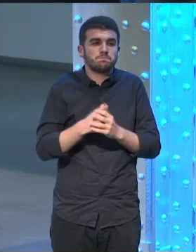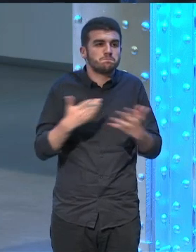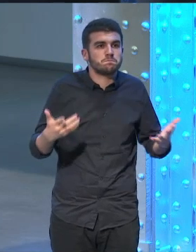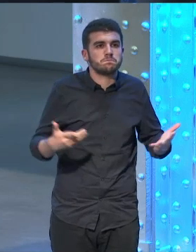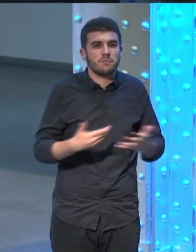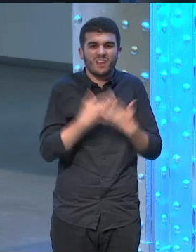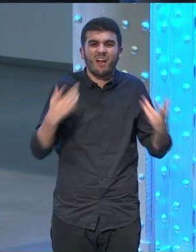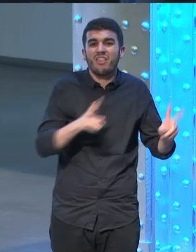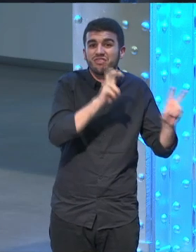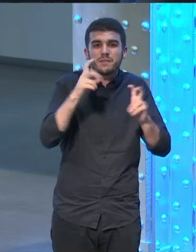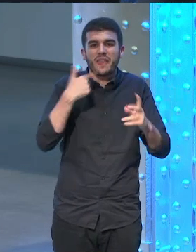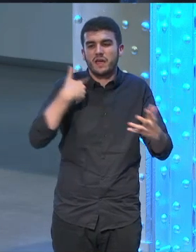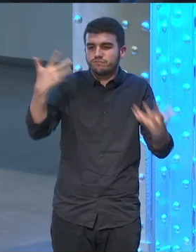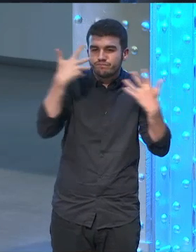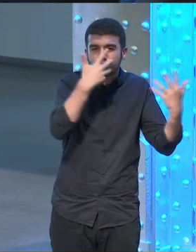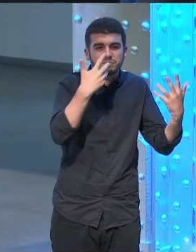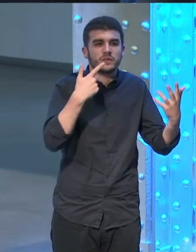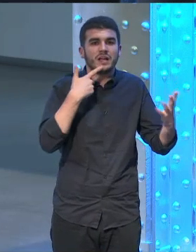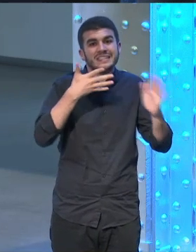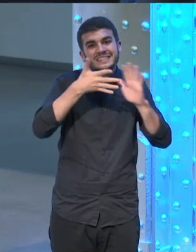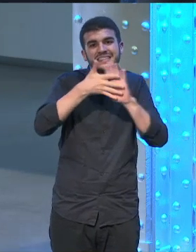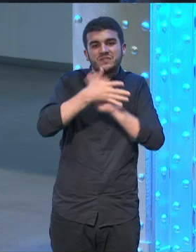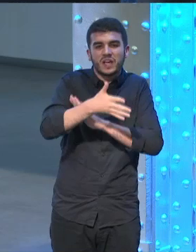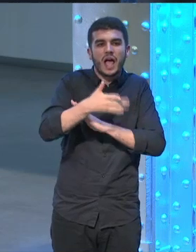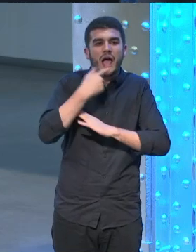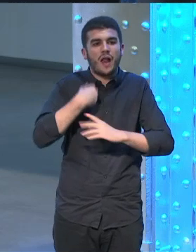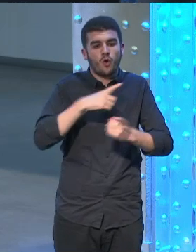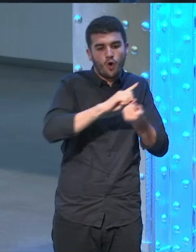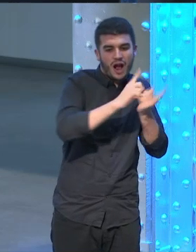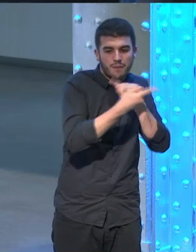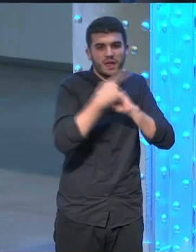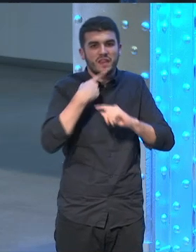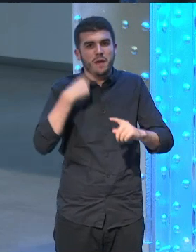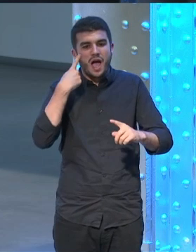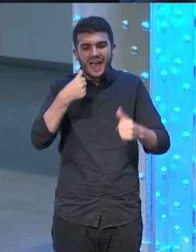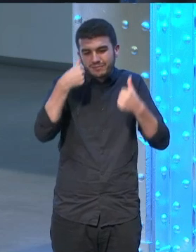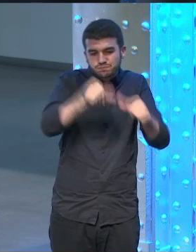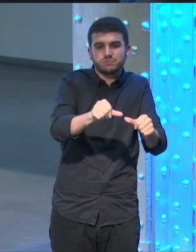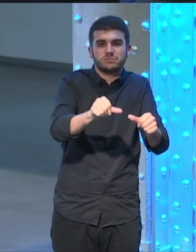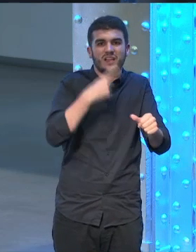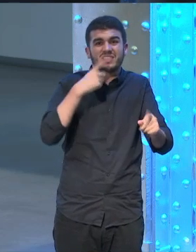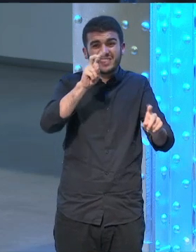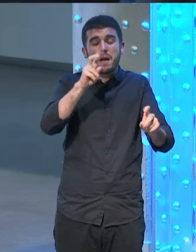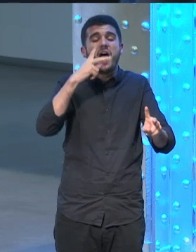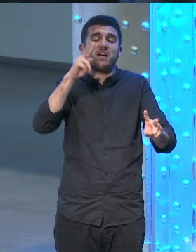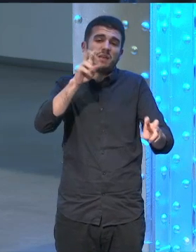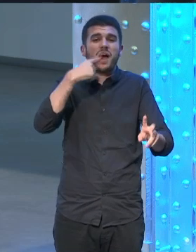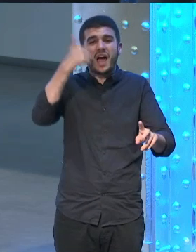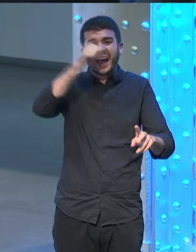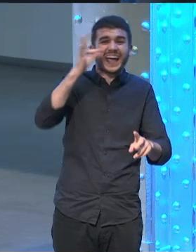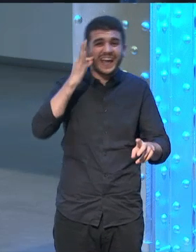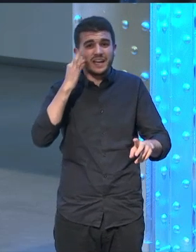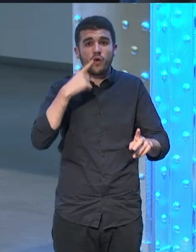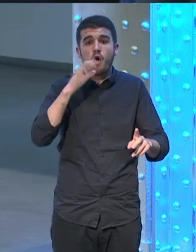este tipo de recomendaciones giran en torno a la modificación de los estereotipos de género en relación a los estudios y